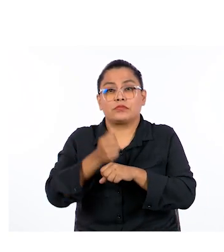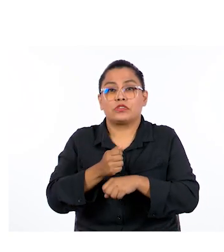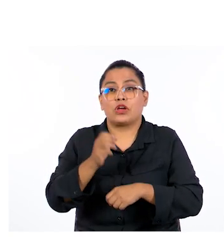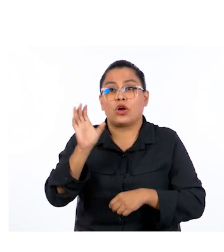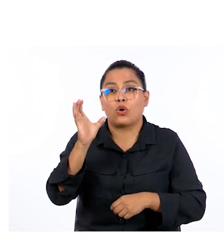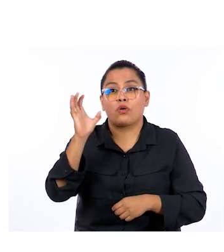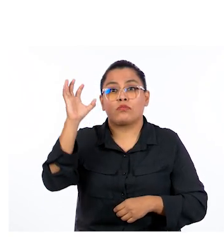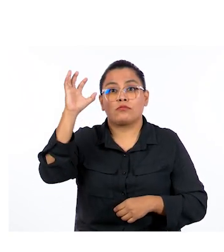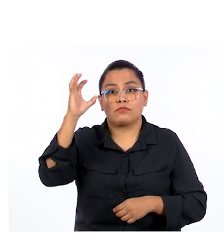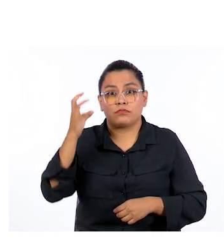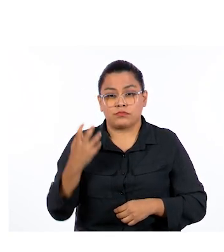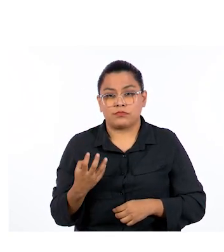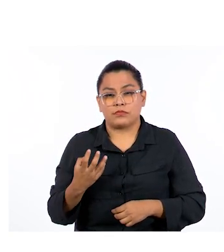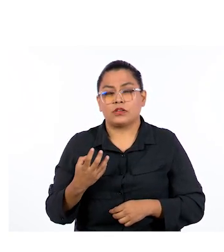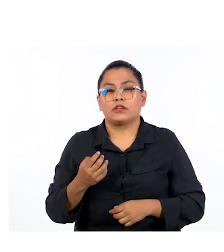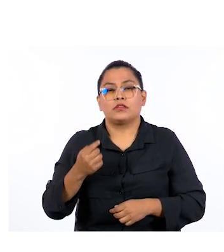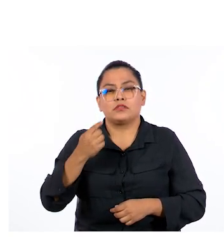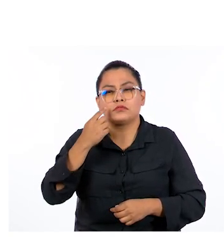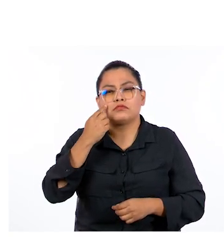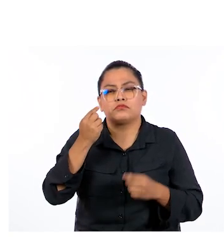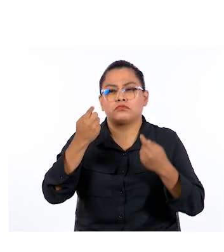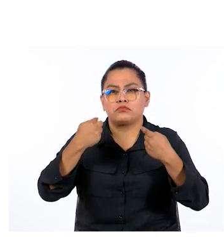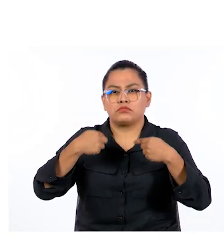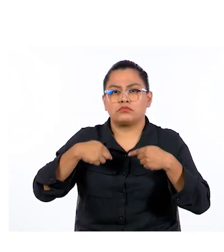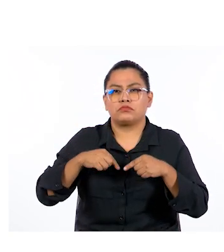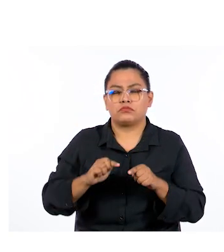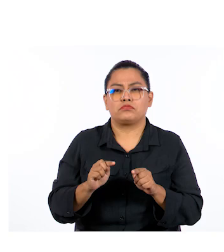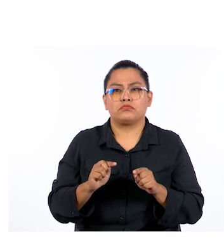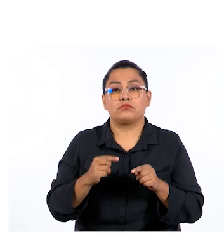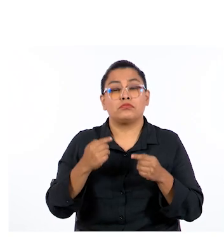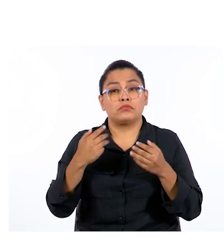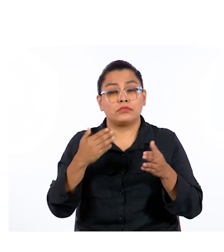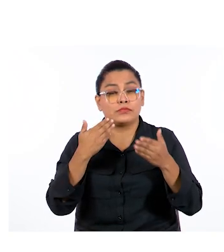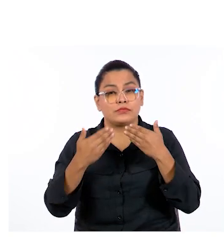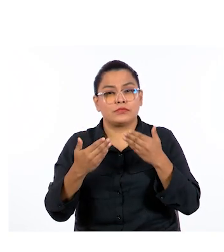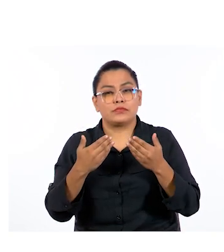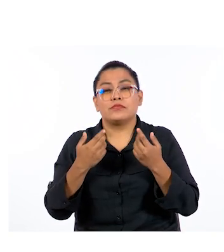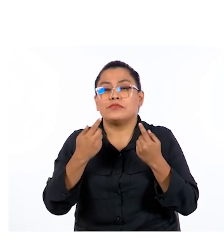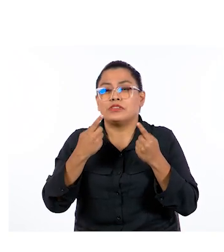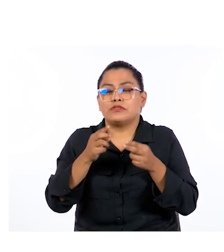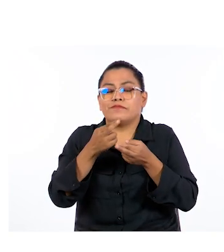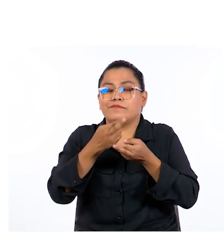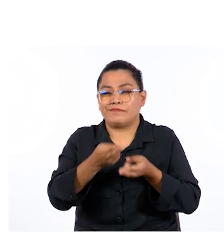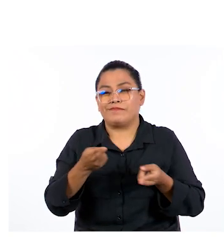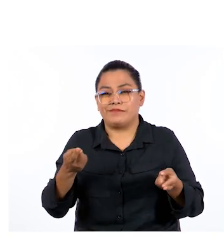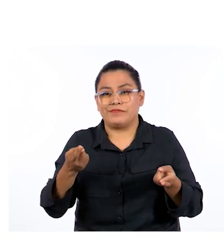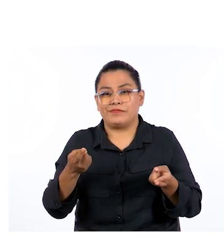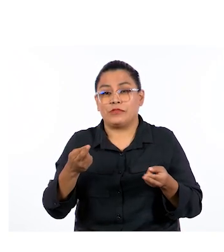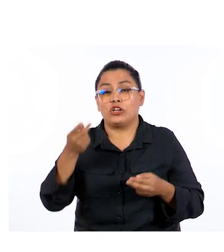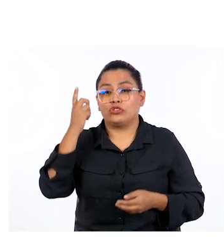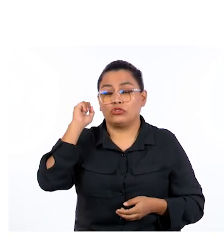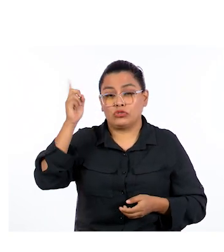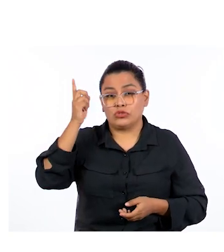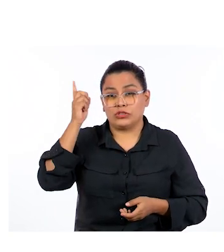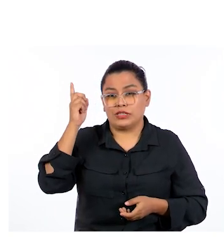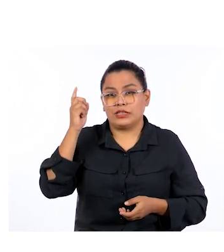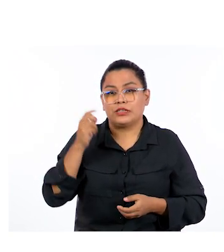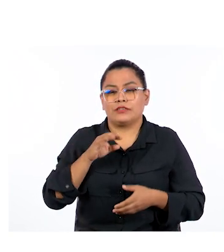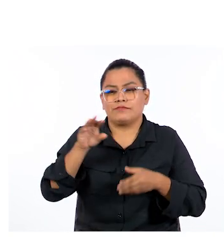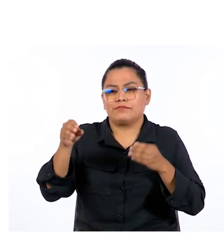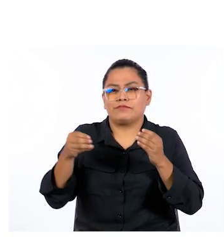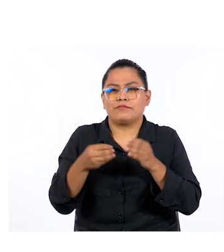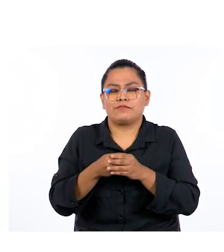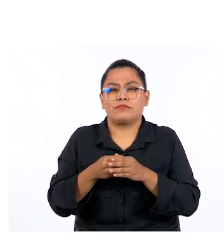naranja, vemos que conserva las partes que ya mencionamos, excepto los recursos para docente, y se agrega